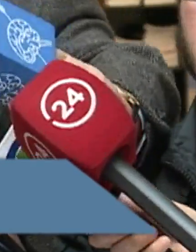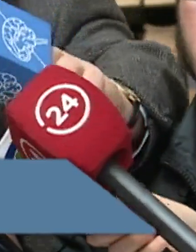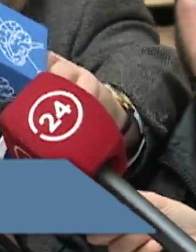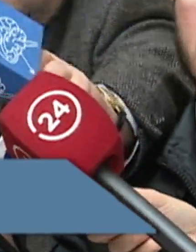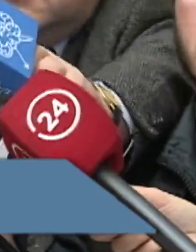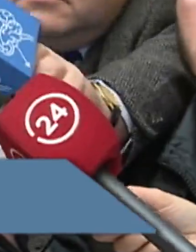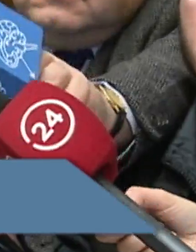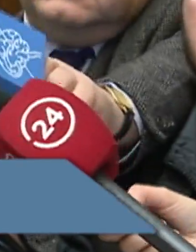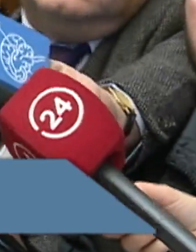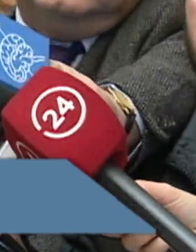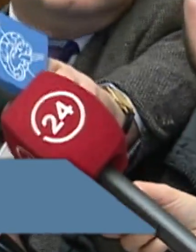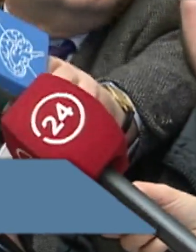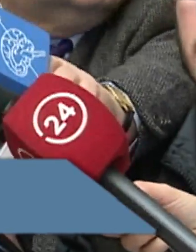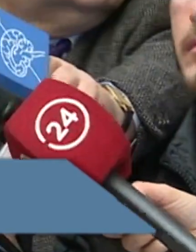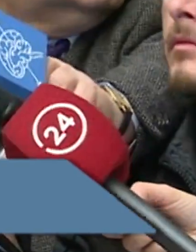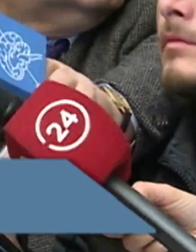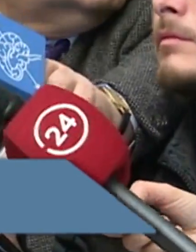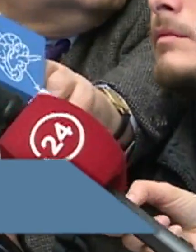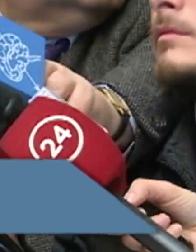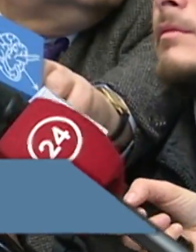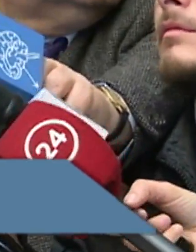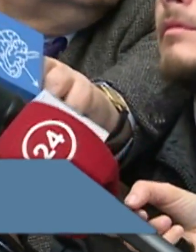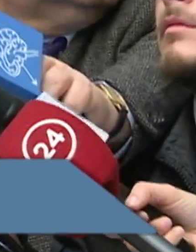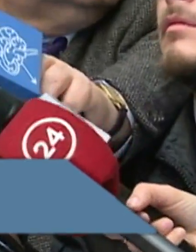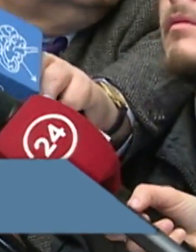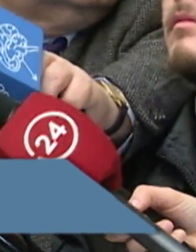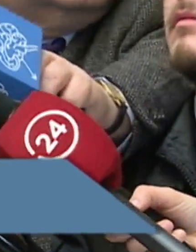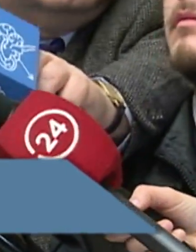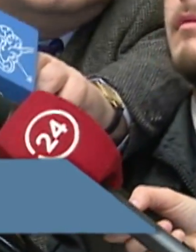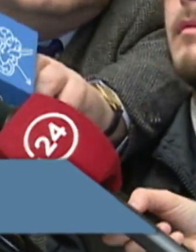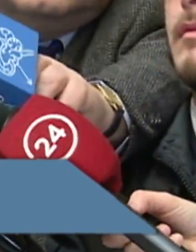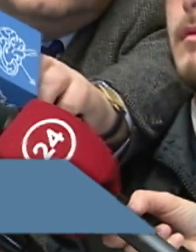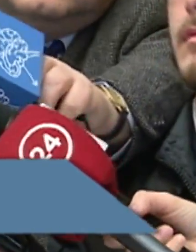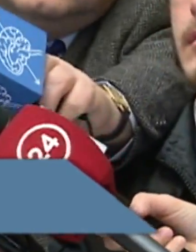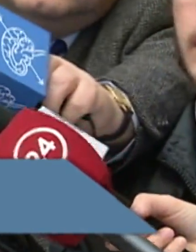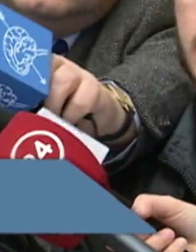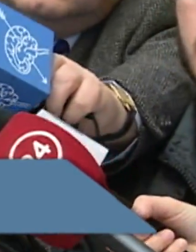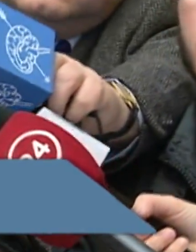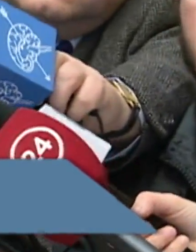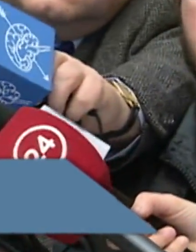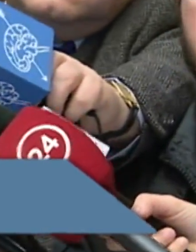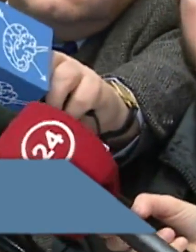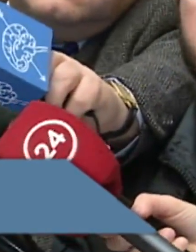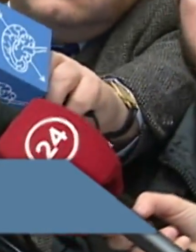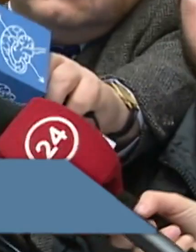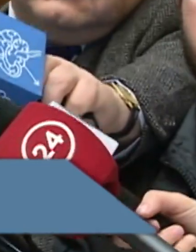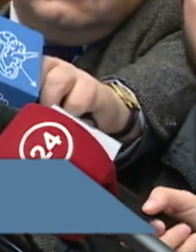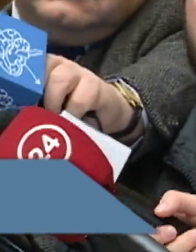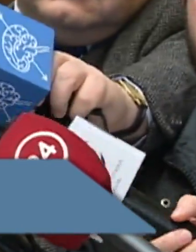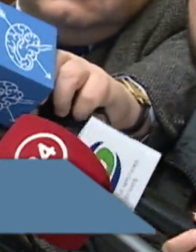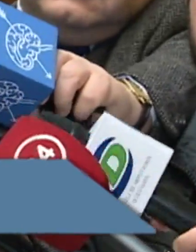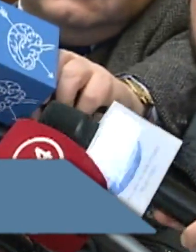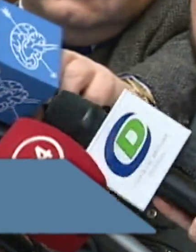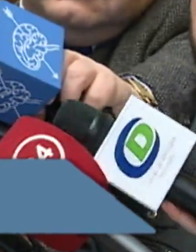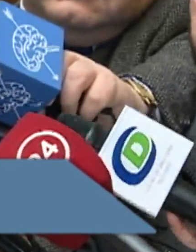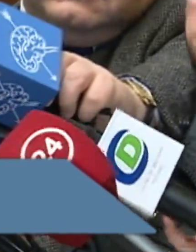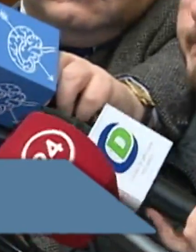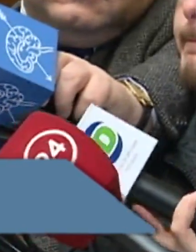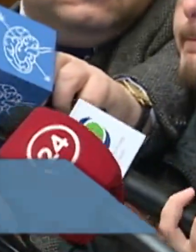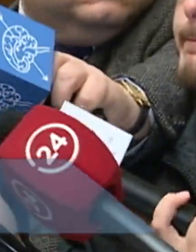de parte y parte si no hay nada sobre la mesa la verdad es que yo tendría la inclinación y así me hicieron ver varios diputados de